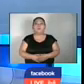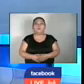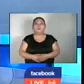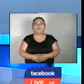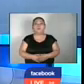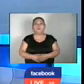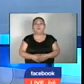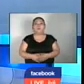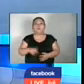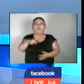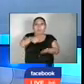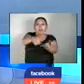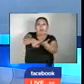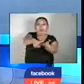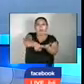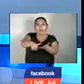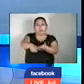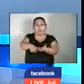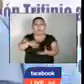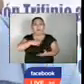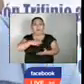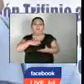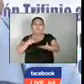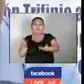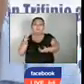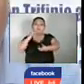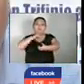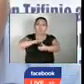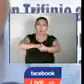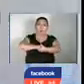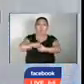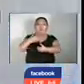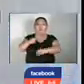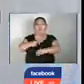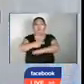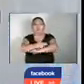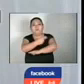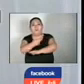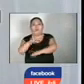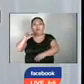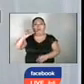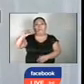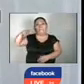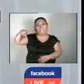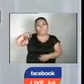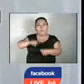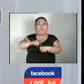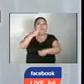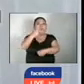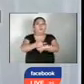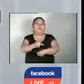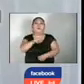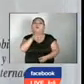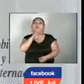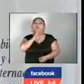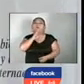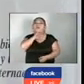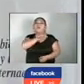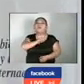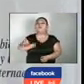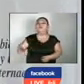Los gobiernos locales que conforman la mancomunidad trinacional fronteriza Río Lempa, es decir, Guatemala, Honduras y El Salvador,